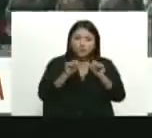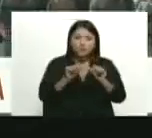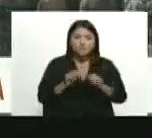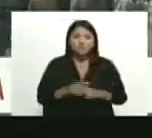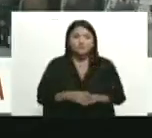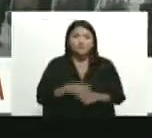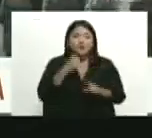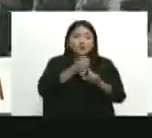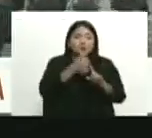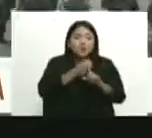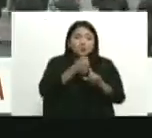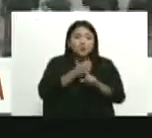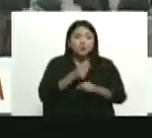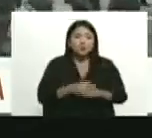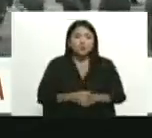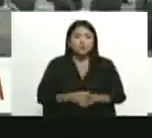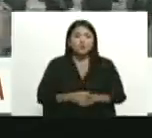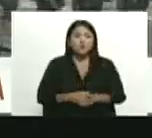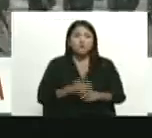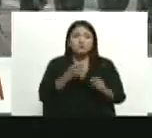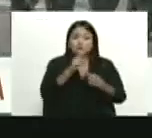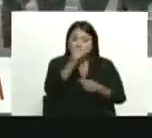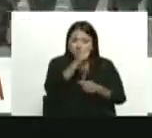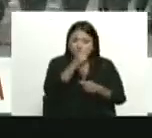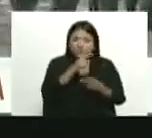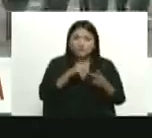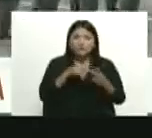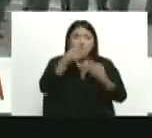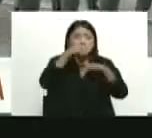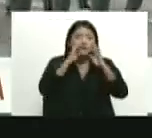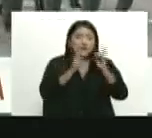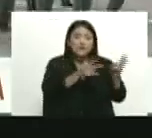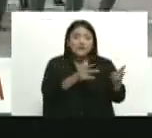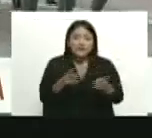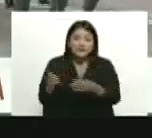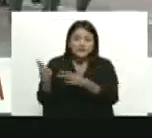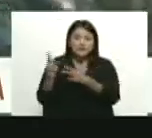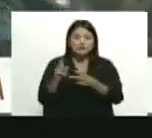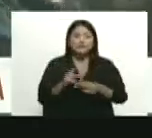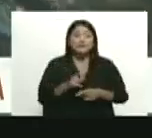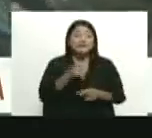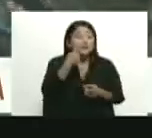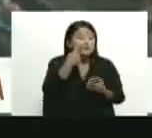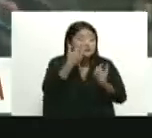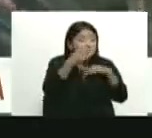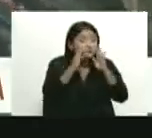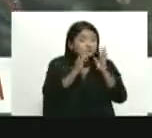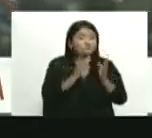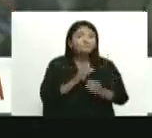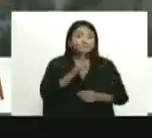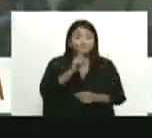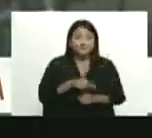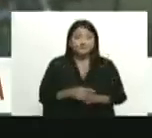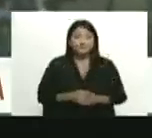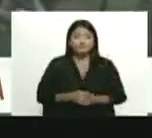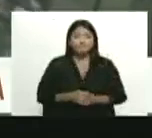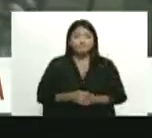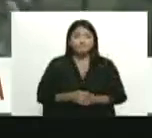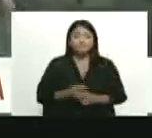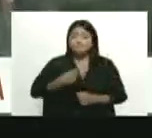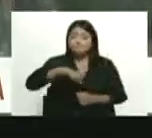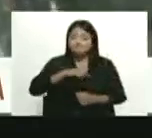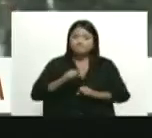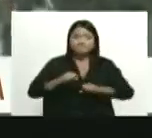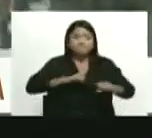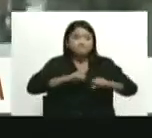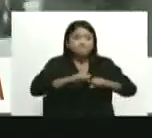lucha contra el Tancol y la atención a las tejerías y al castaño. De la misma manera nos mantenemos activos participando en